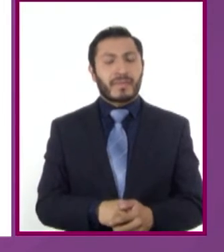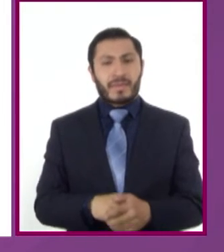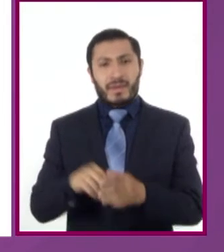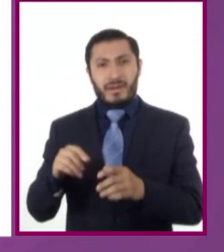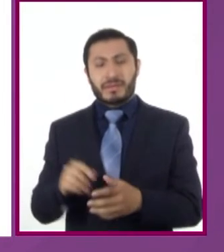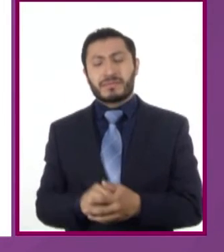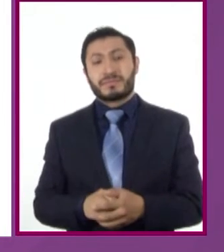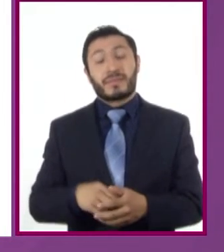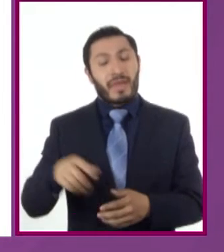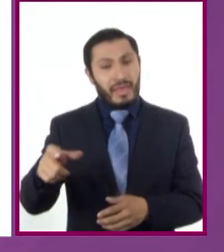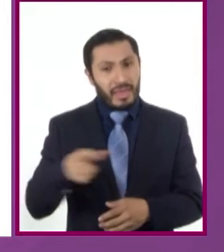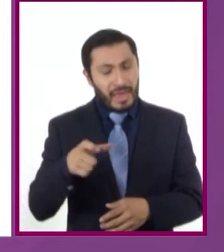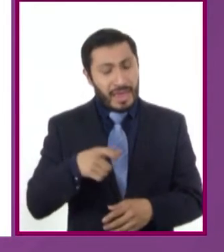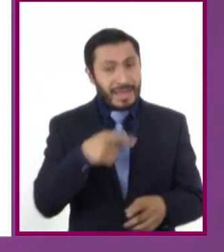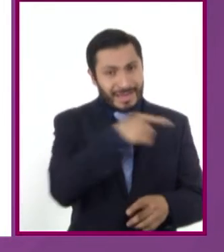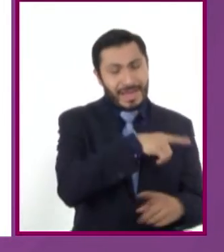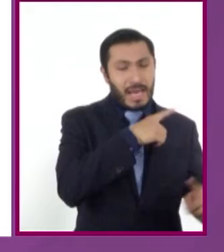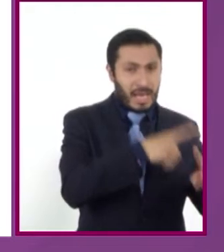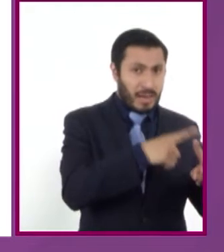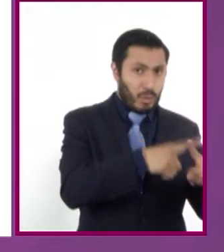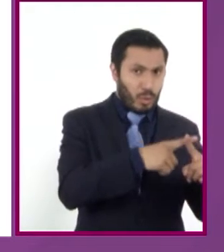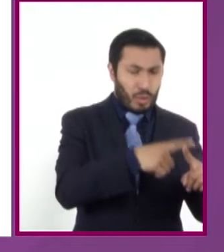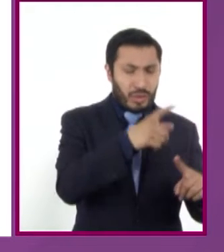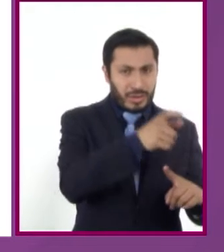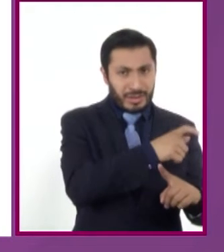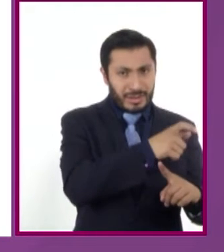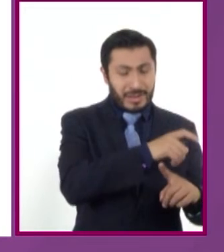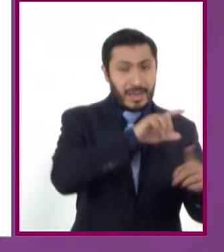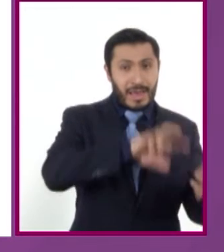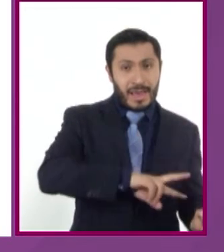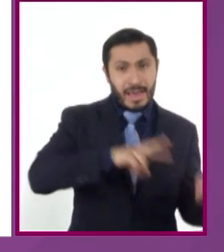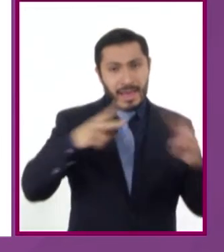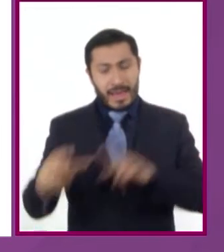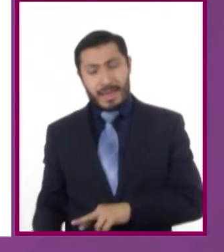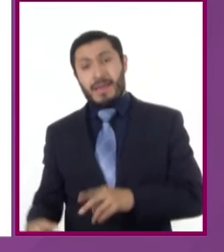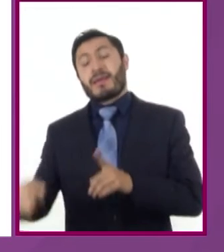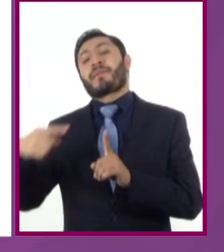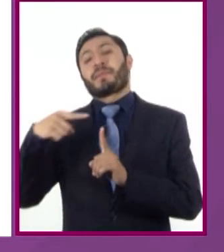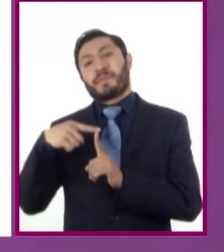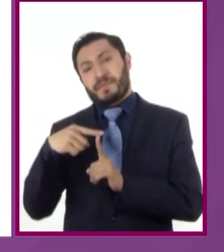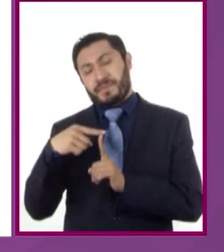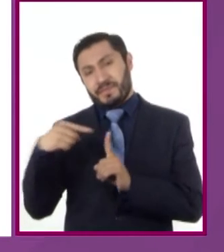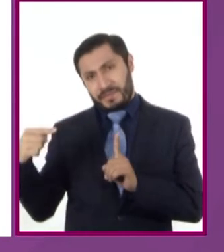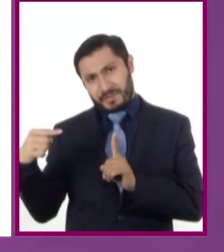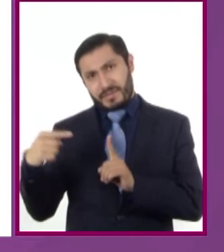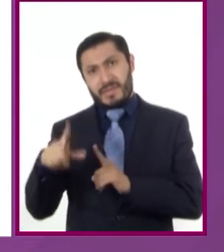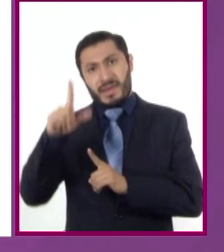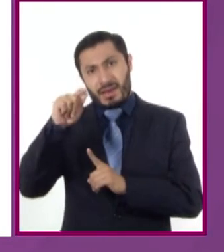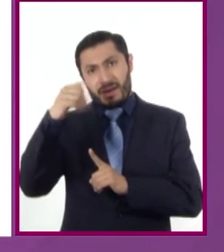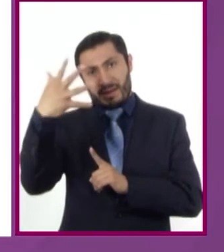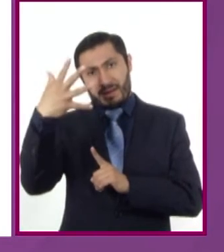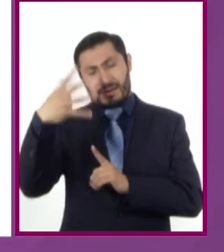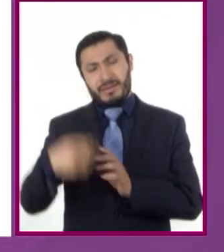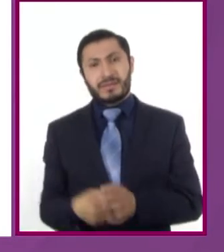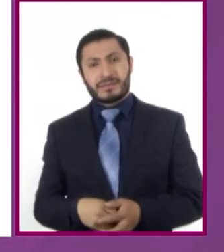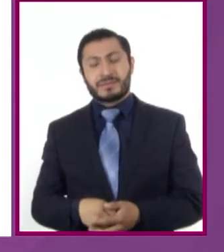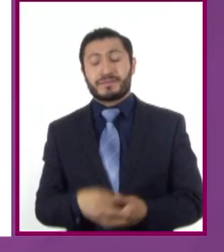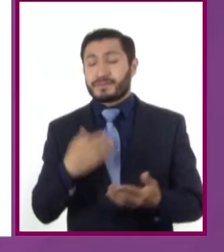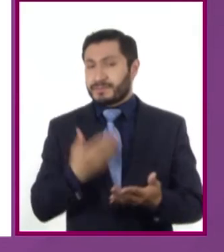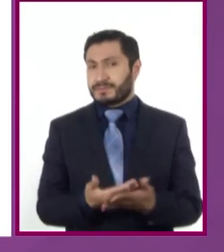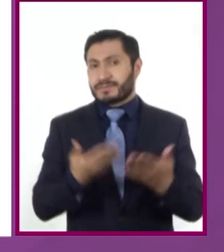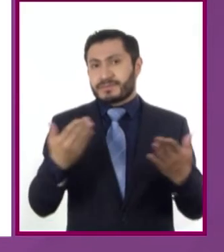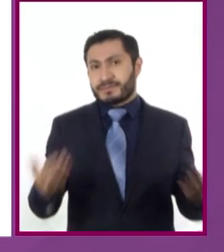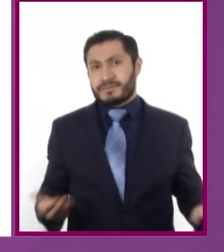Como X aparece como factor de Y, en el otro lado quedará dividiendo al 75.